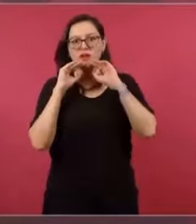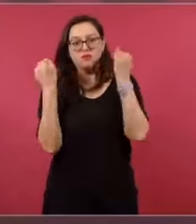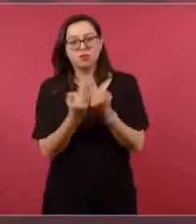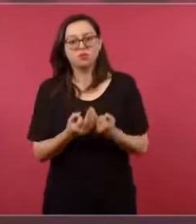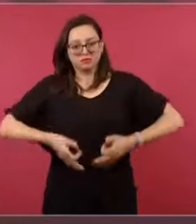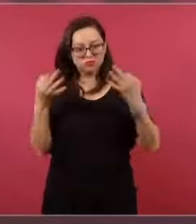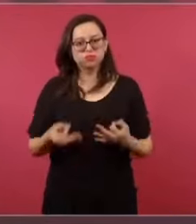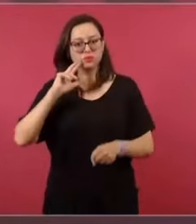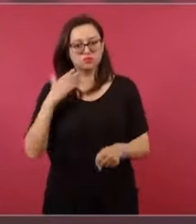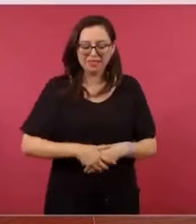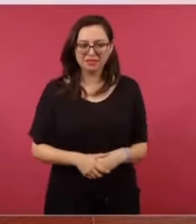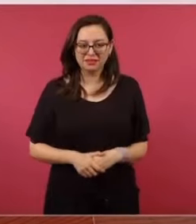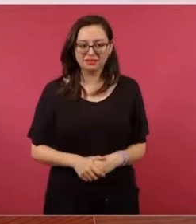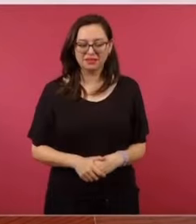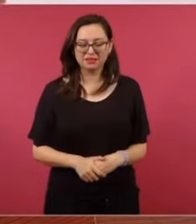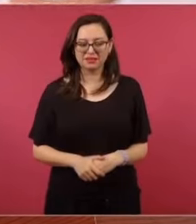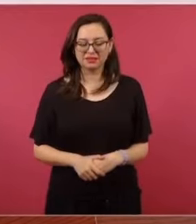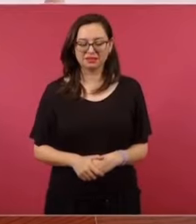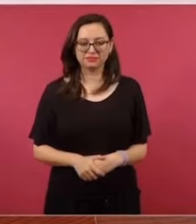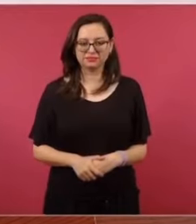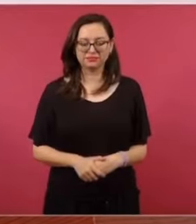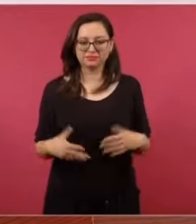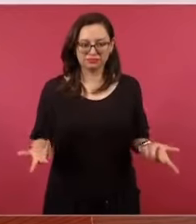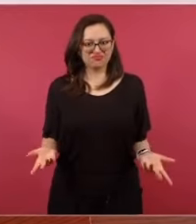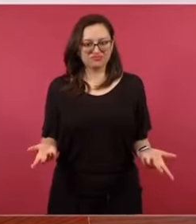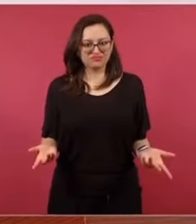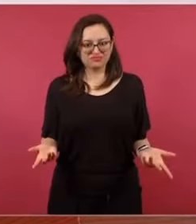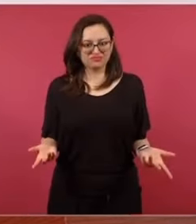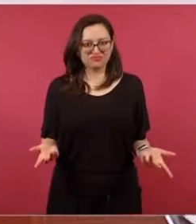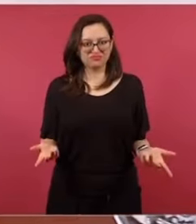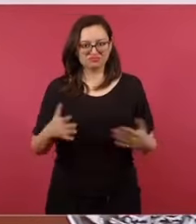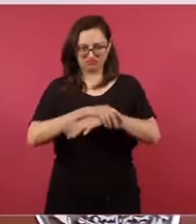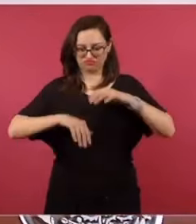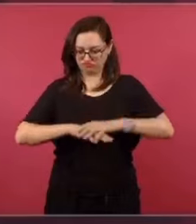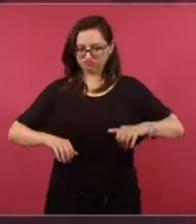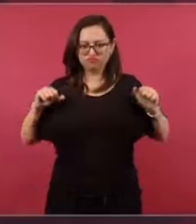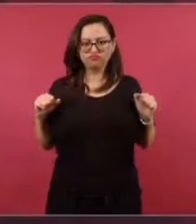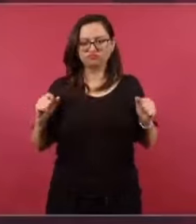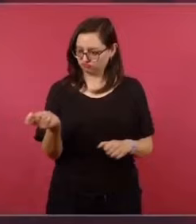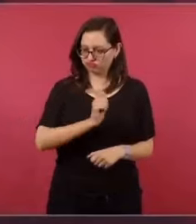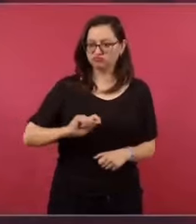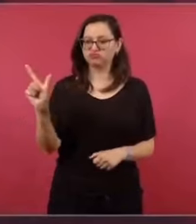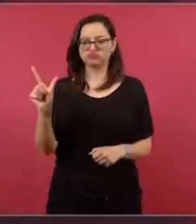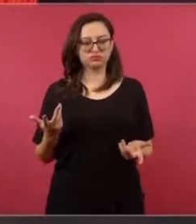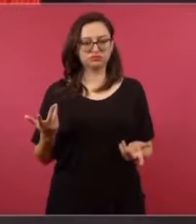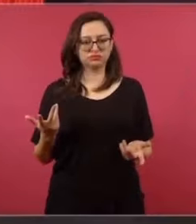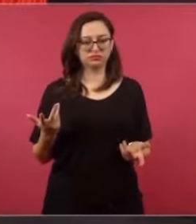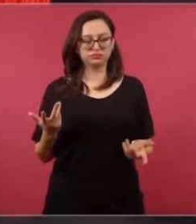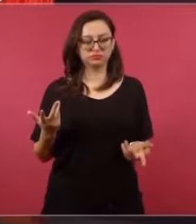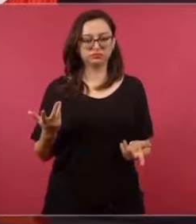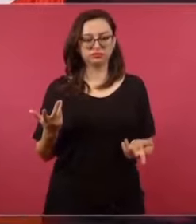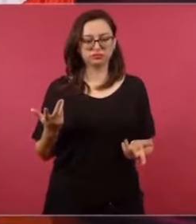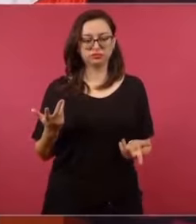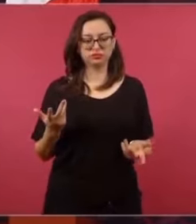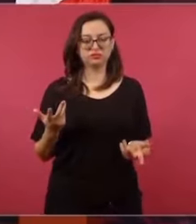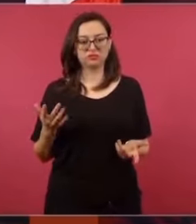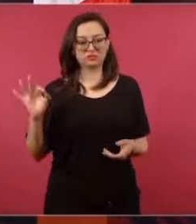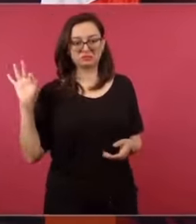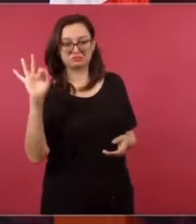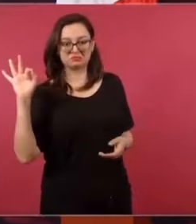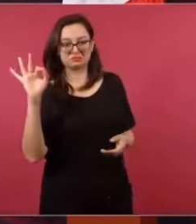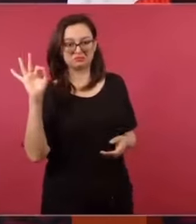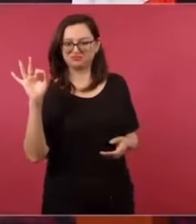responsables, que busquen los equilibrios, la objetividad, el profesionalismo, que hagan a un lado lo